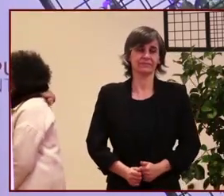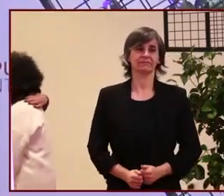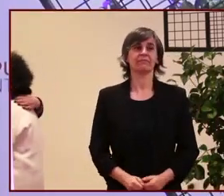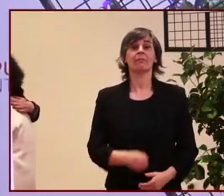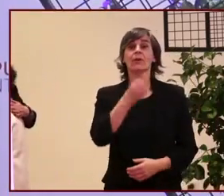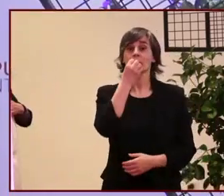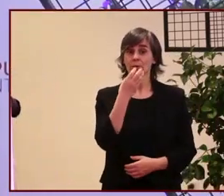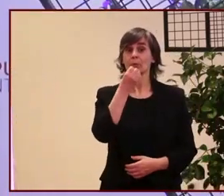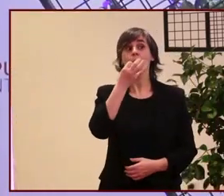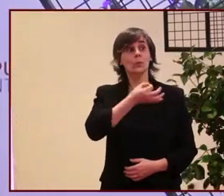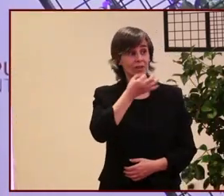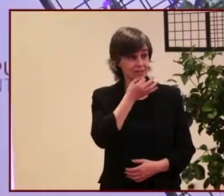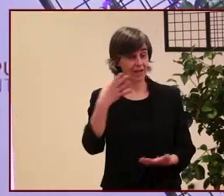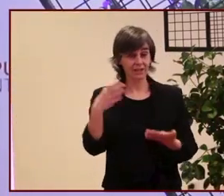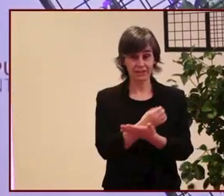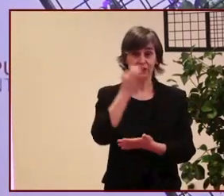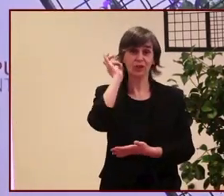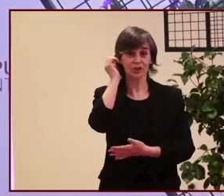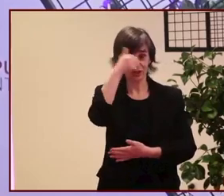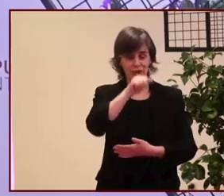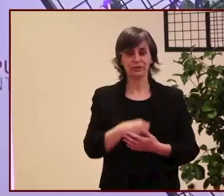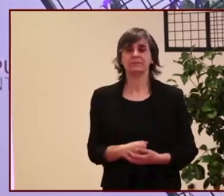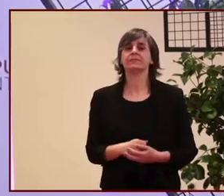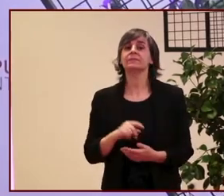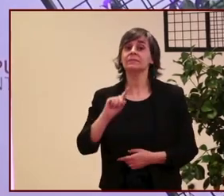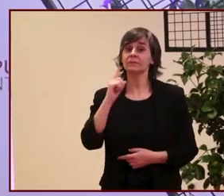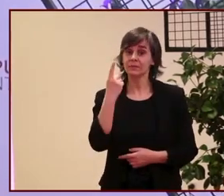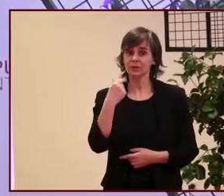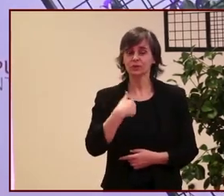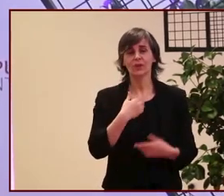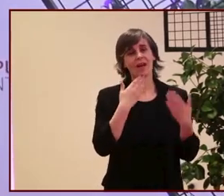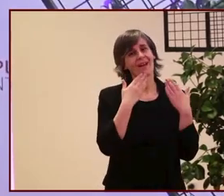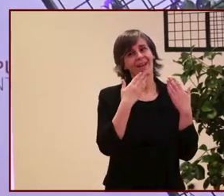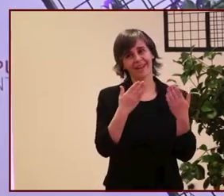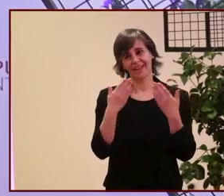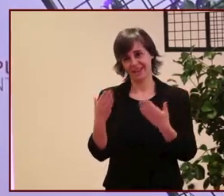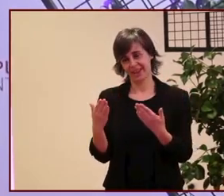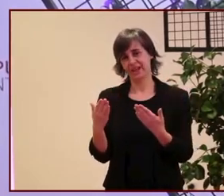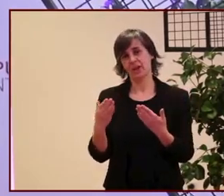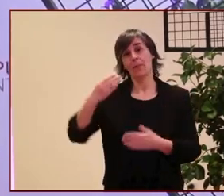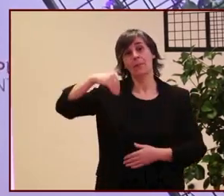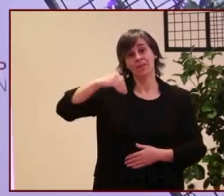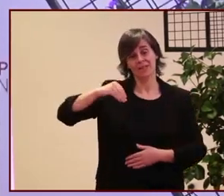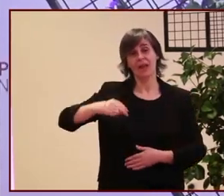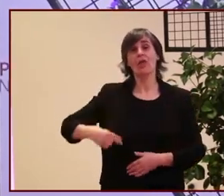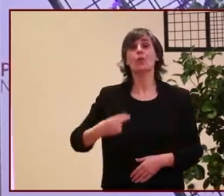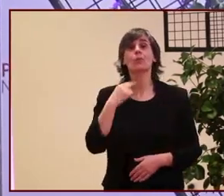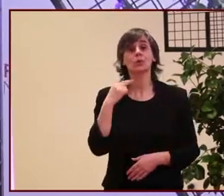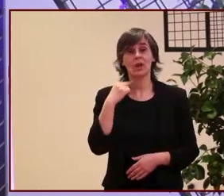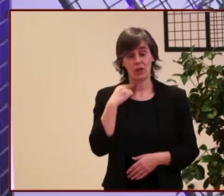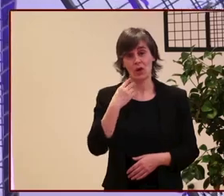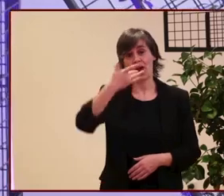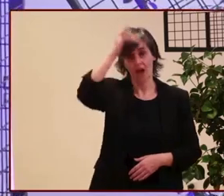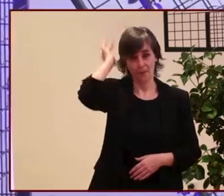bueno buenas tardes a todas ya todos en primer lugar agradecer a nuestro presidente de la diputación